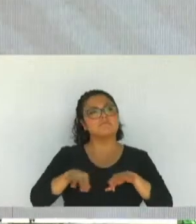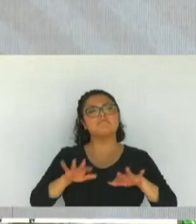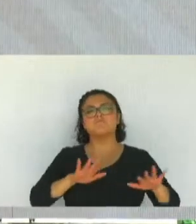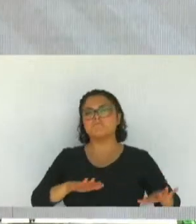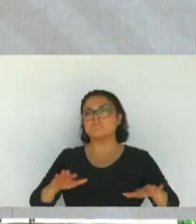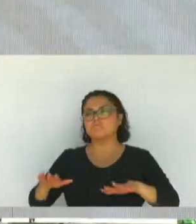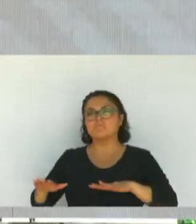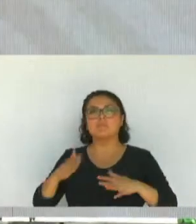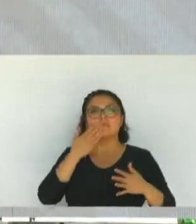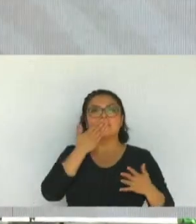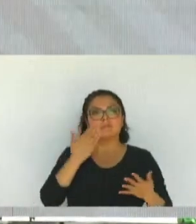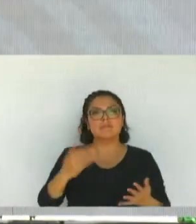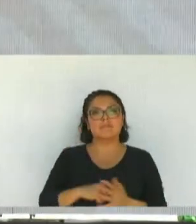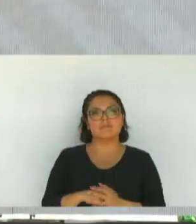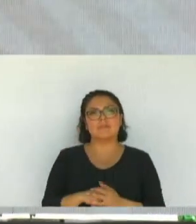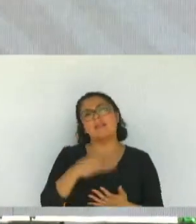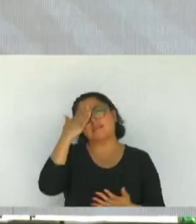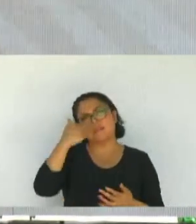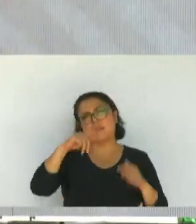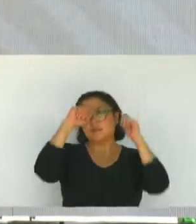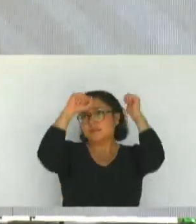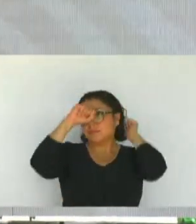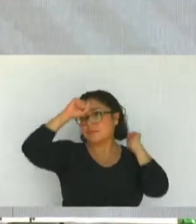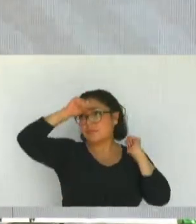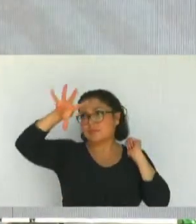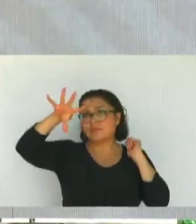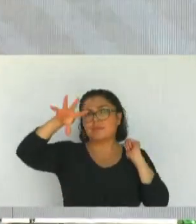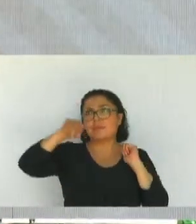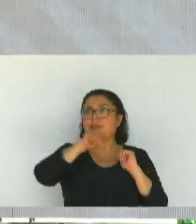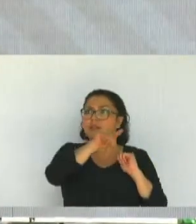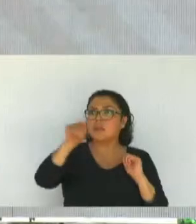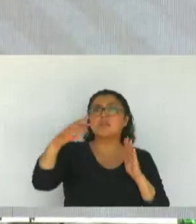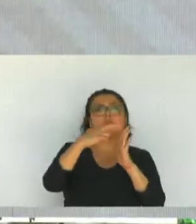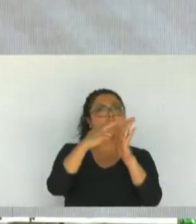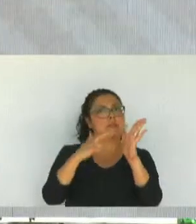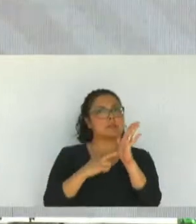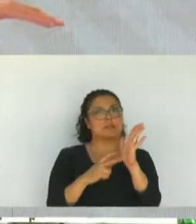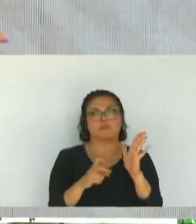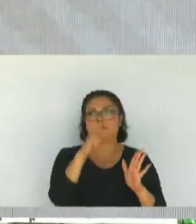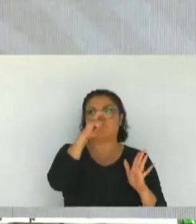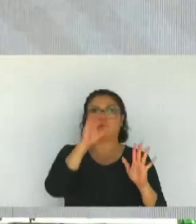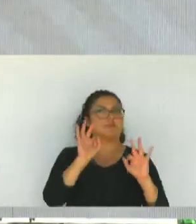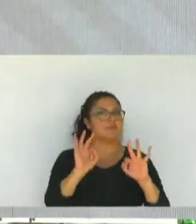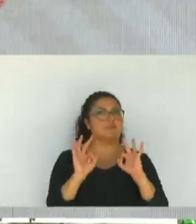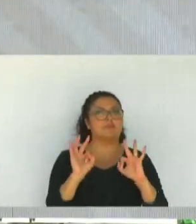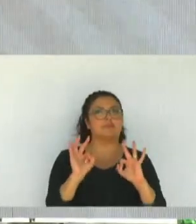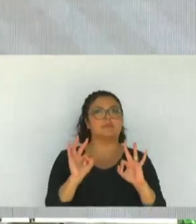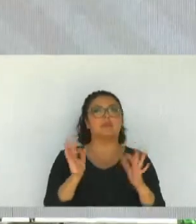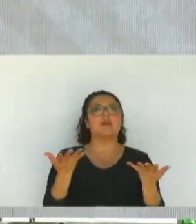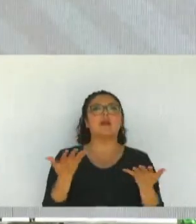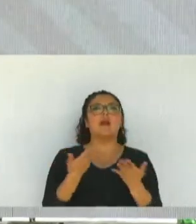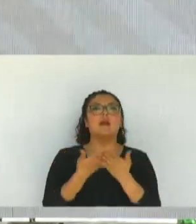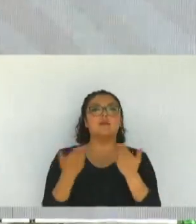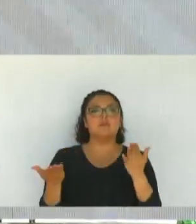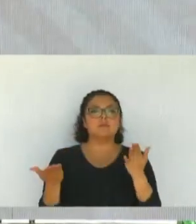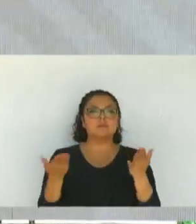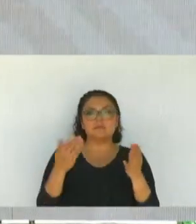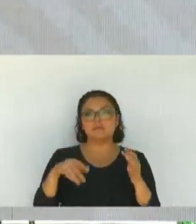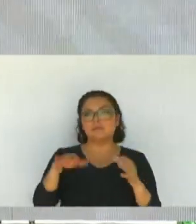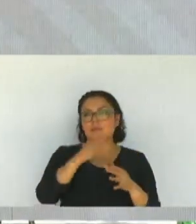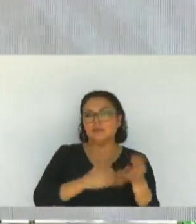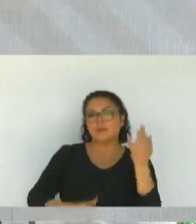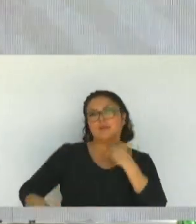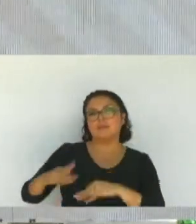minería ya desde antes contaban con muy buenos protocolos, pero también había que equiparar a todo el sector igual, que